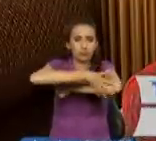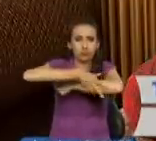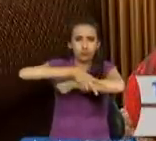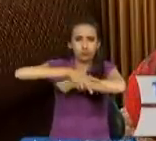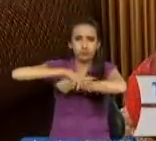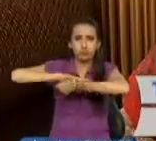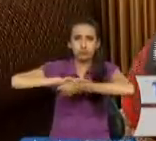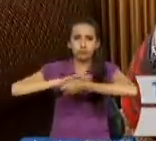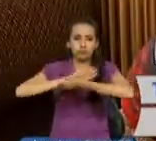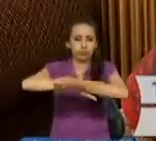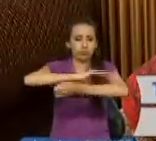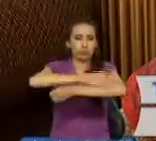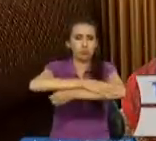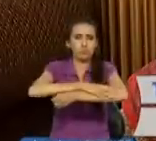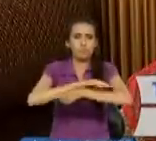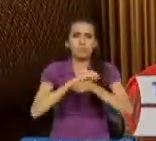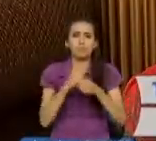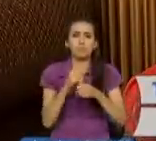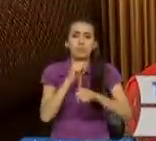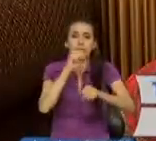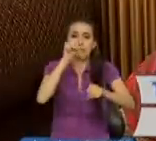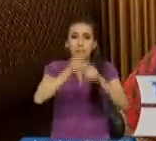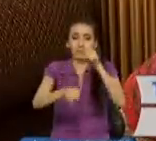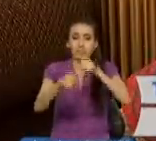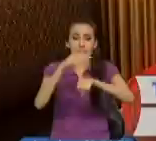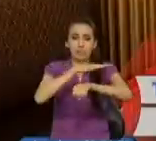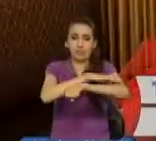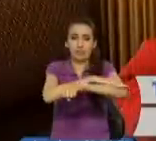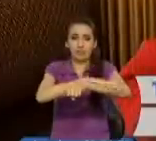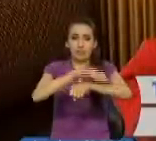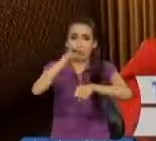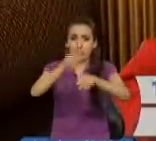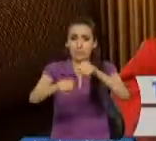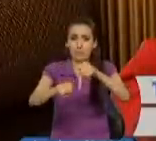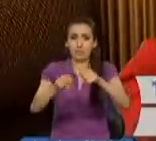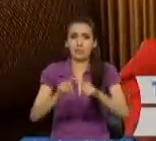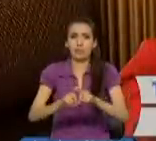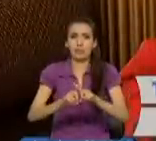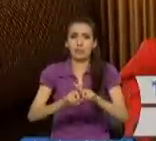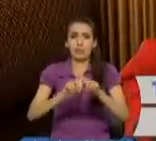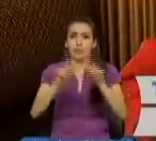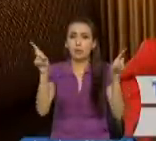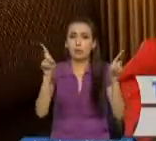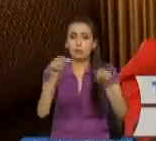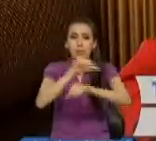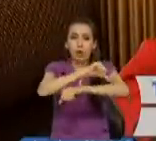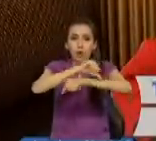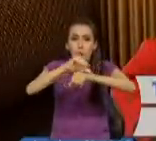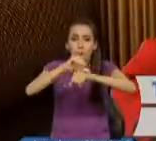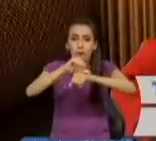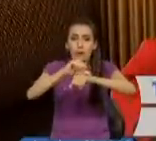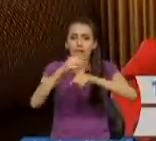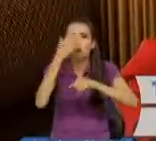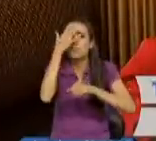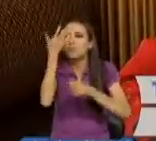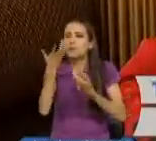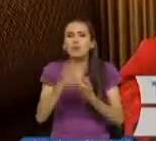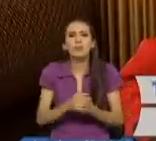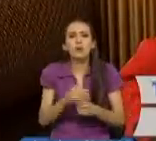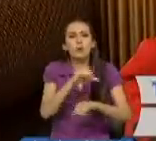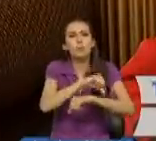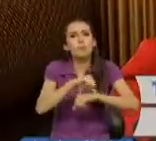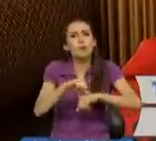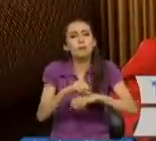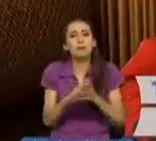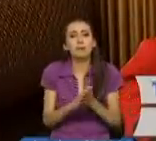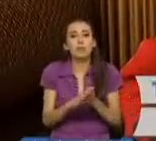dos lados del brazo y me dijeron que estaba quebrada aquí la mano pero en piñas no me operaban porque no